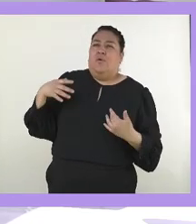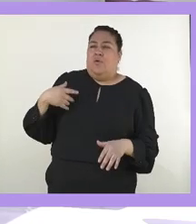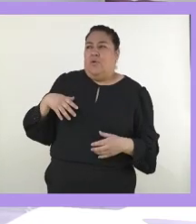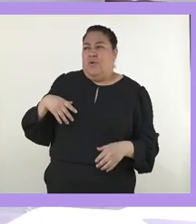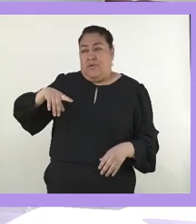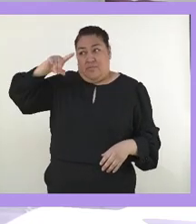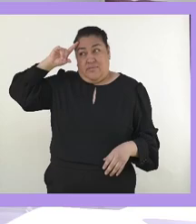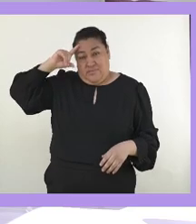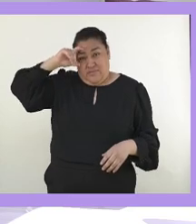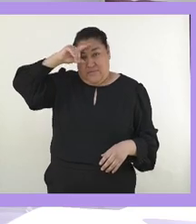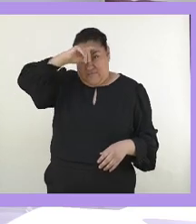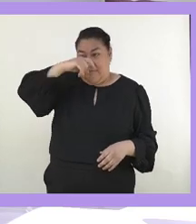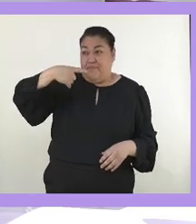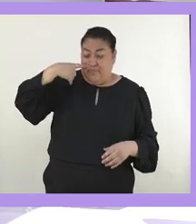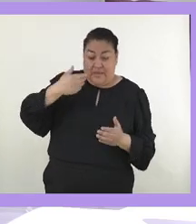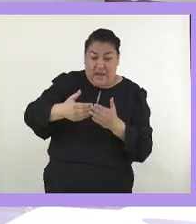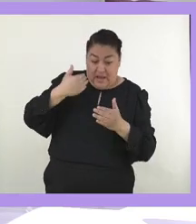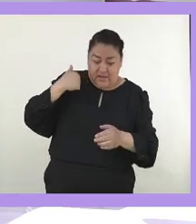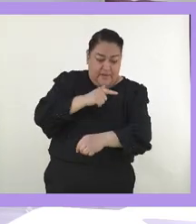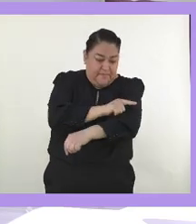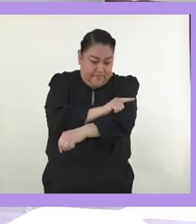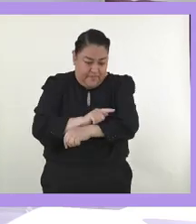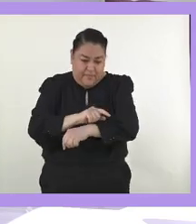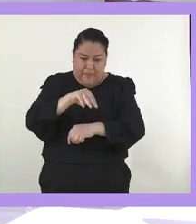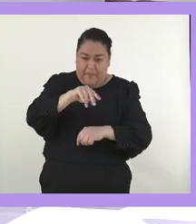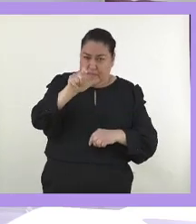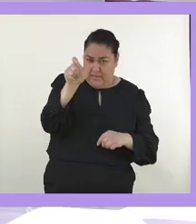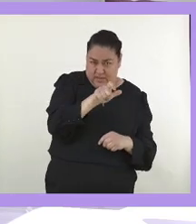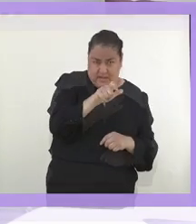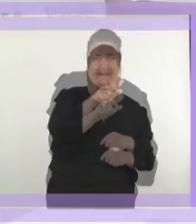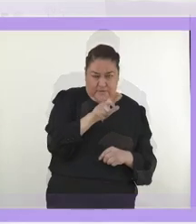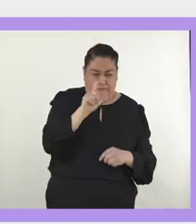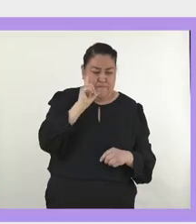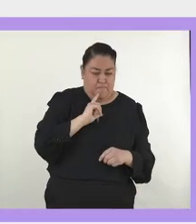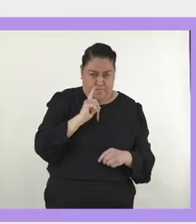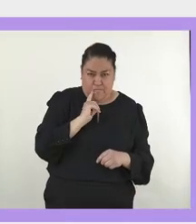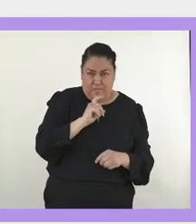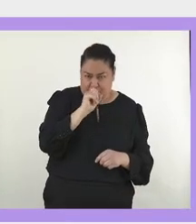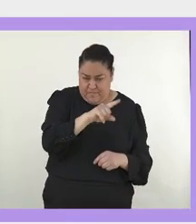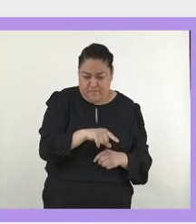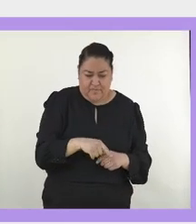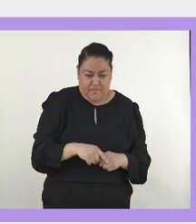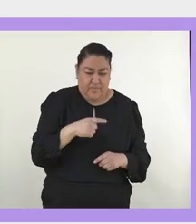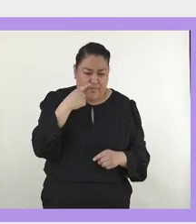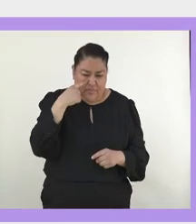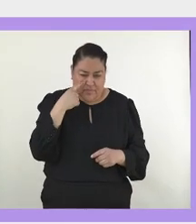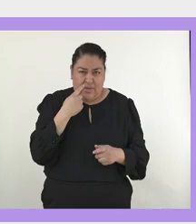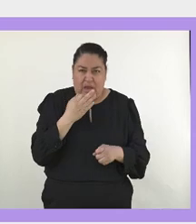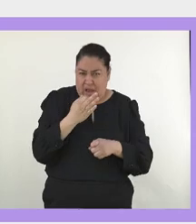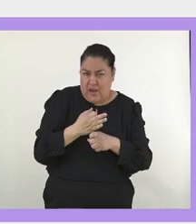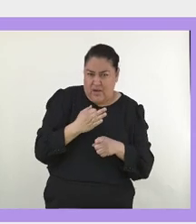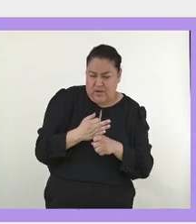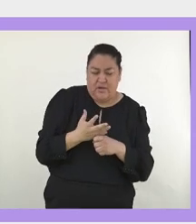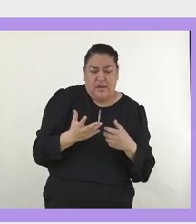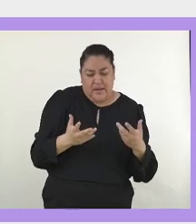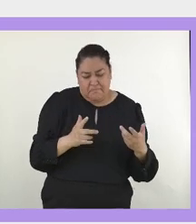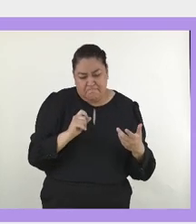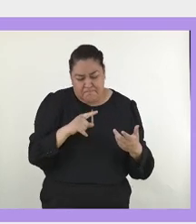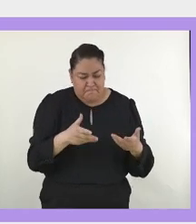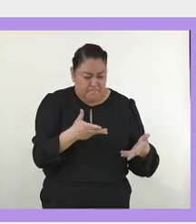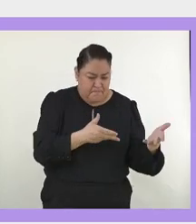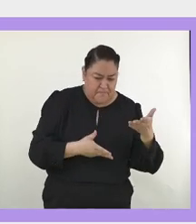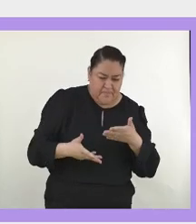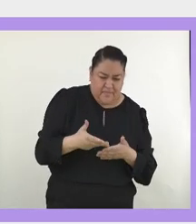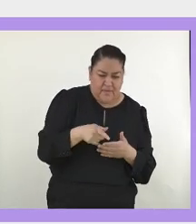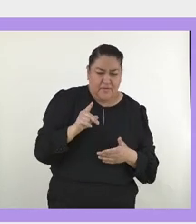hablo desde la fundación de la Liga MX femenil no me gustaría hablar de la Liga MX femenil como hoy Ese es espacio de Mariana Gutiérrez pero